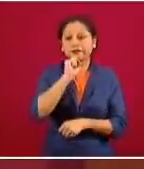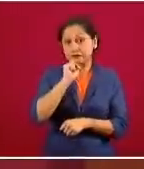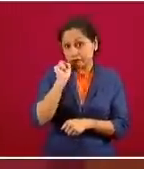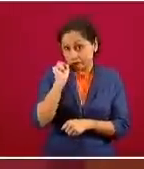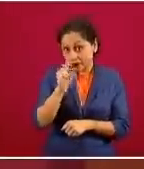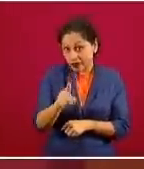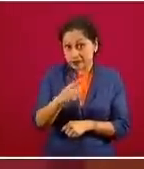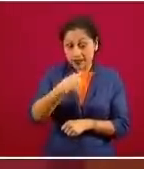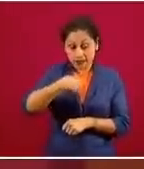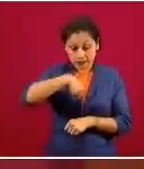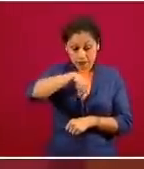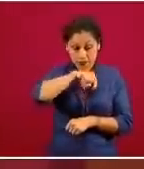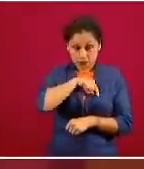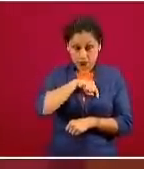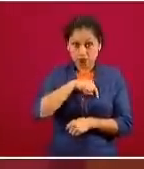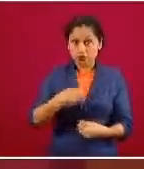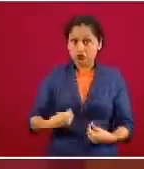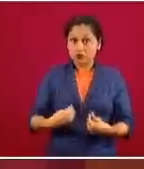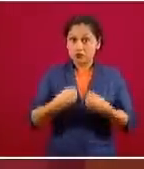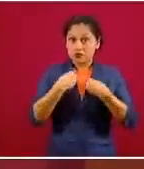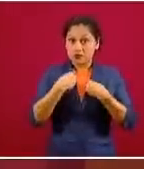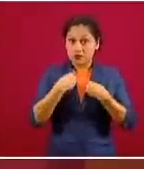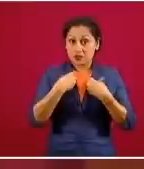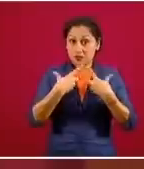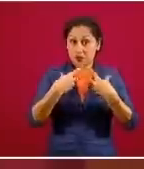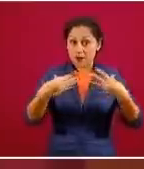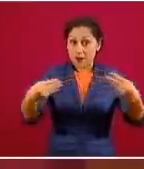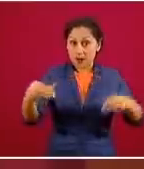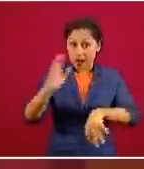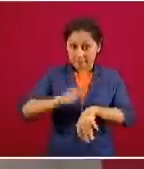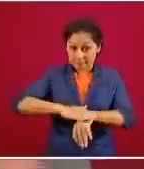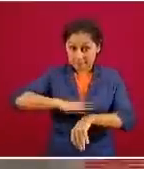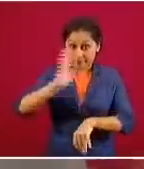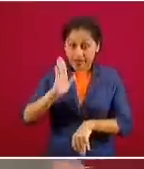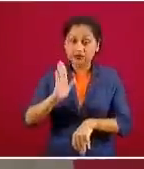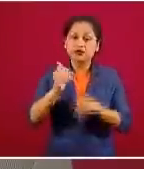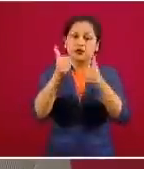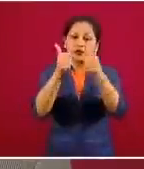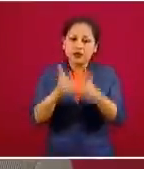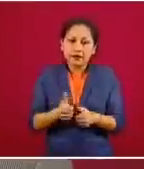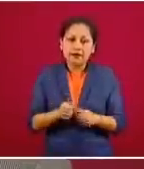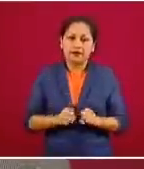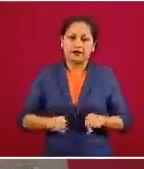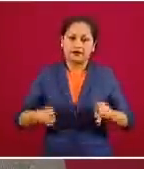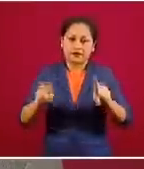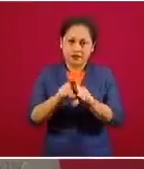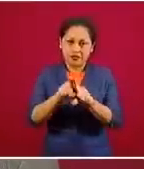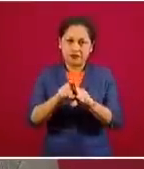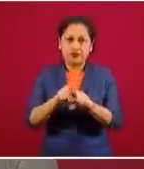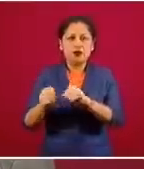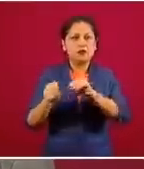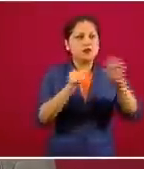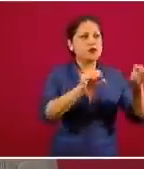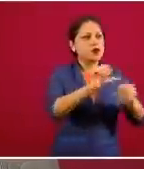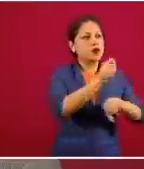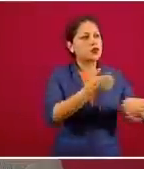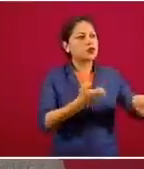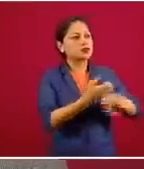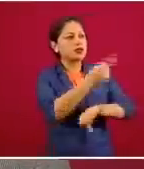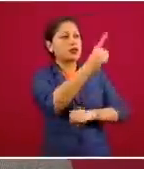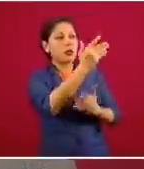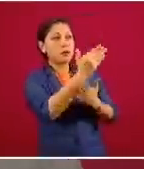alta transmisión no vayamos a zonas de baja transmisión, porque esto transportaría los